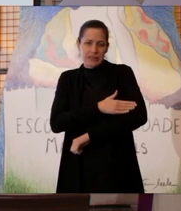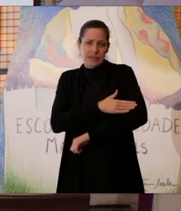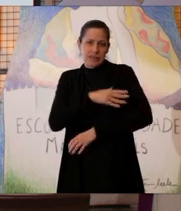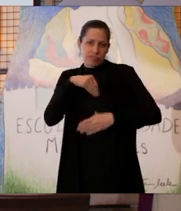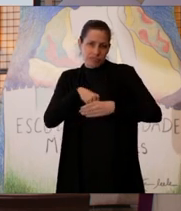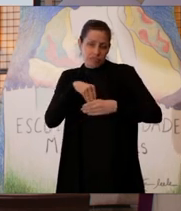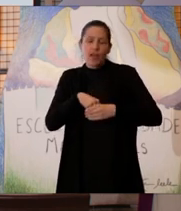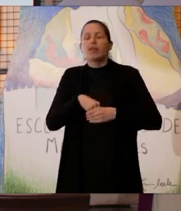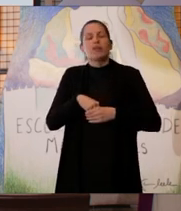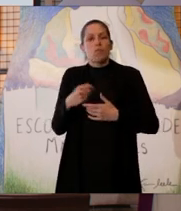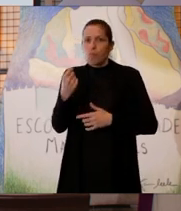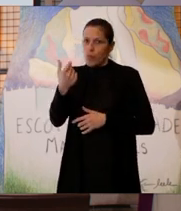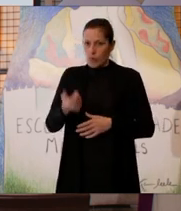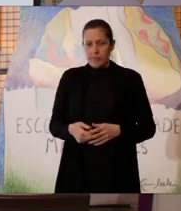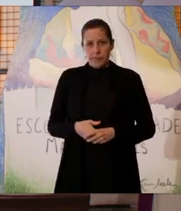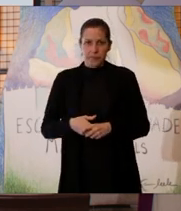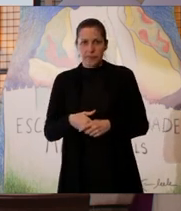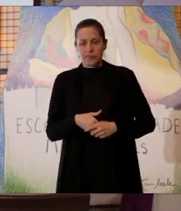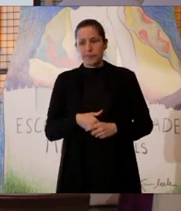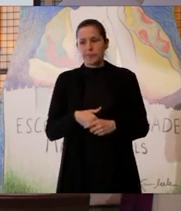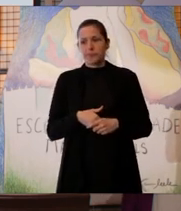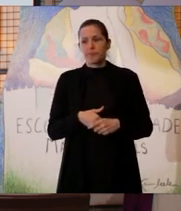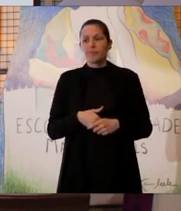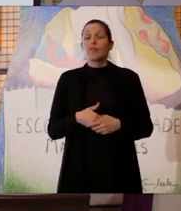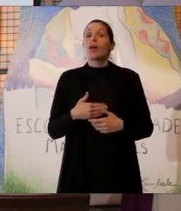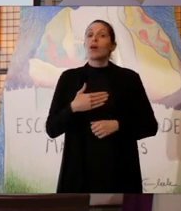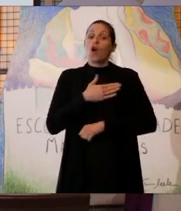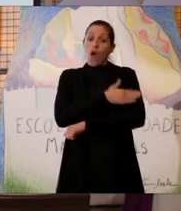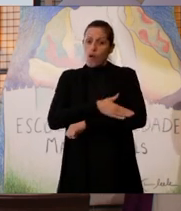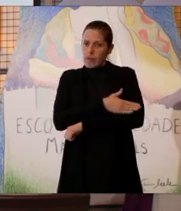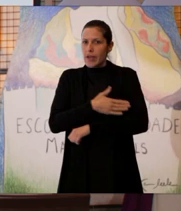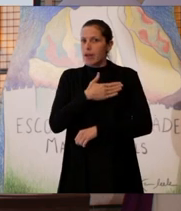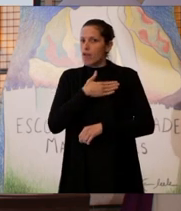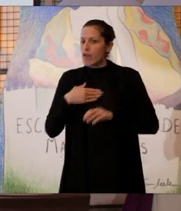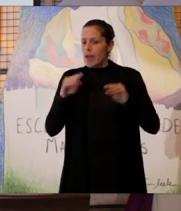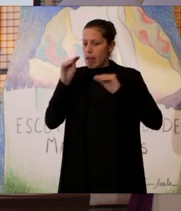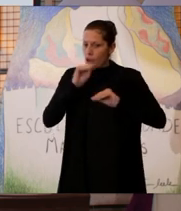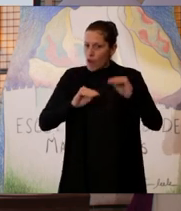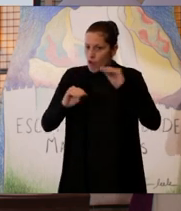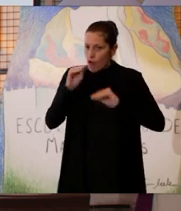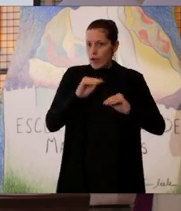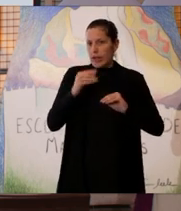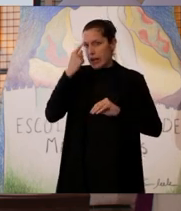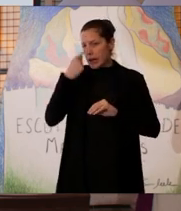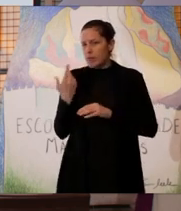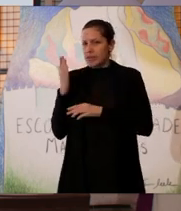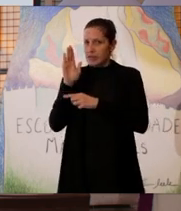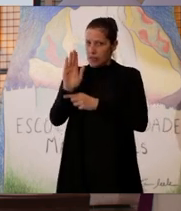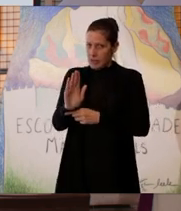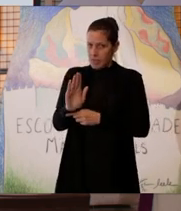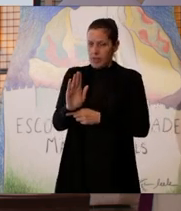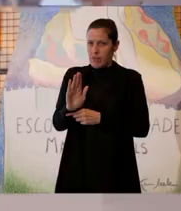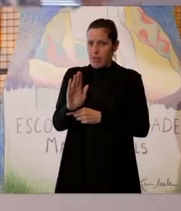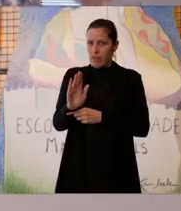Bueno pues este gobierno quiere corregir también esa desigualdad representatividad de las mujeres en